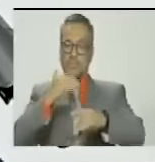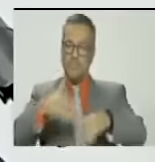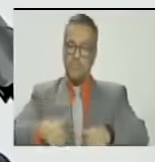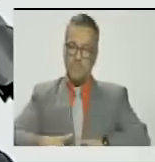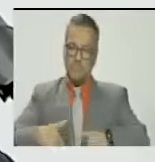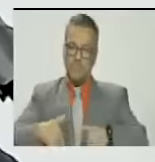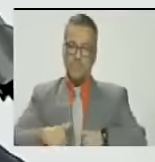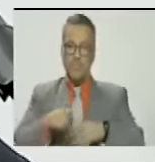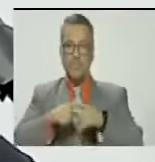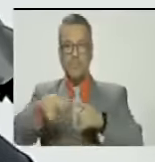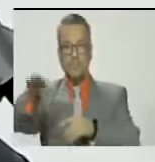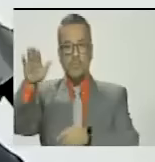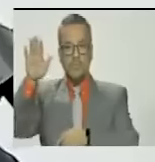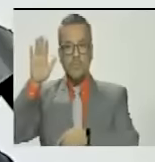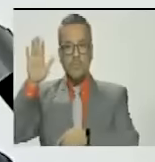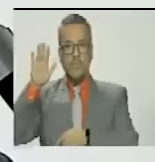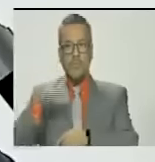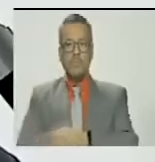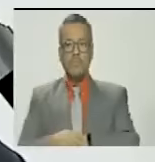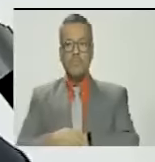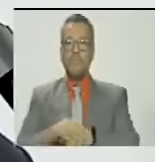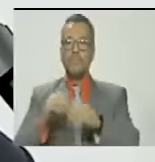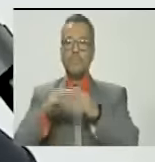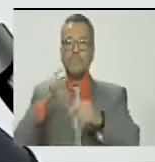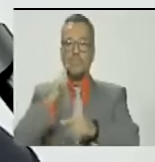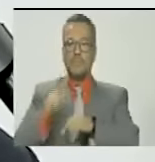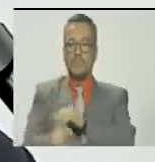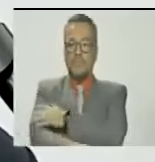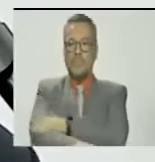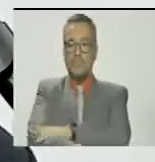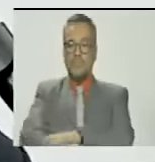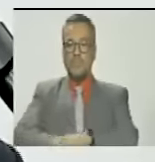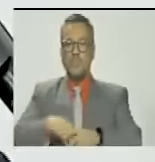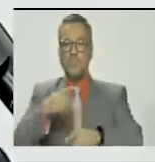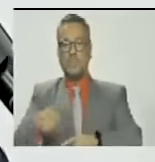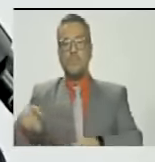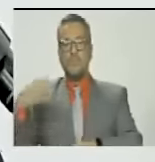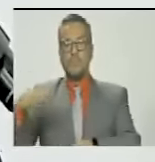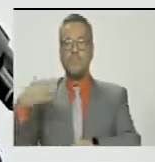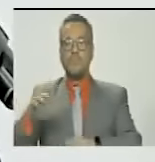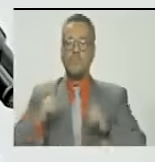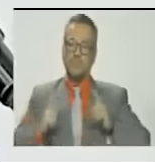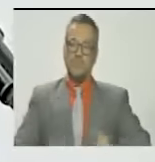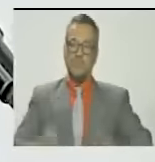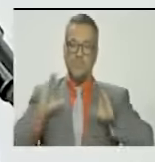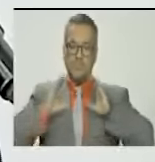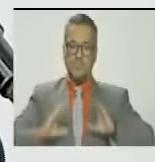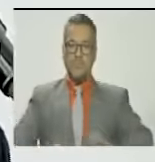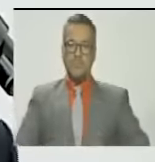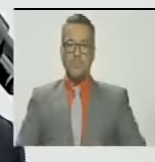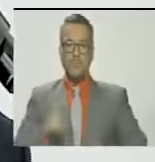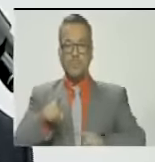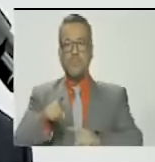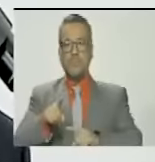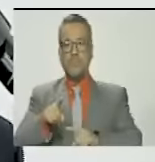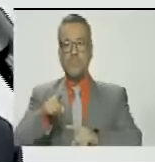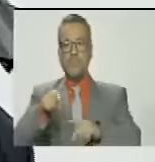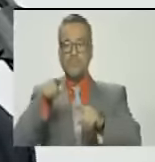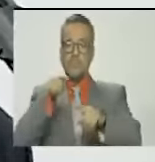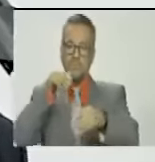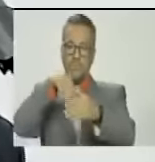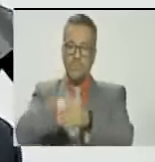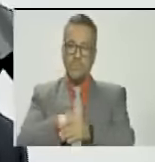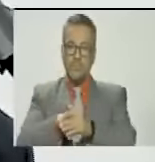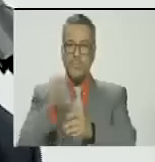sacrificado, juramos no dar descanso a nuestro brazo ni reposo a nuestra alma, por desde esta